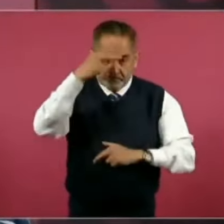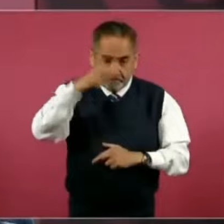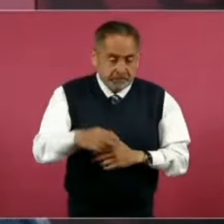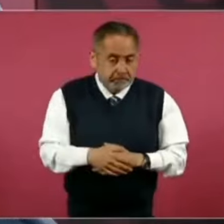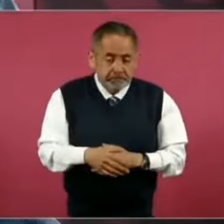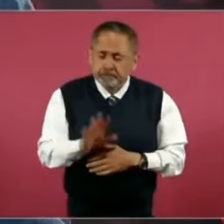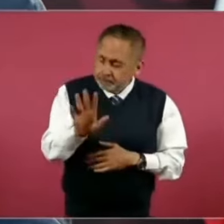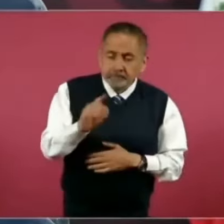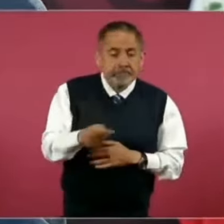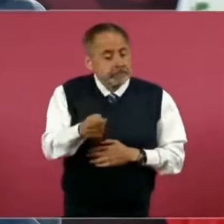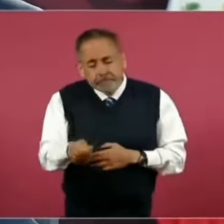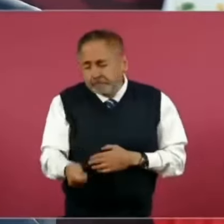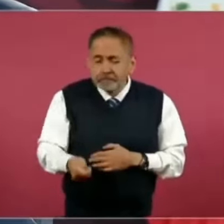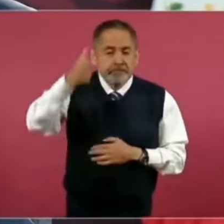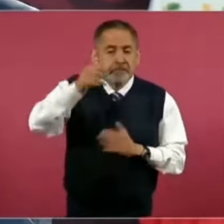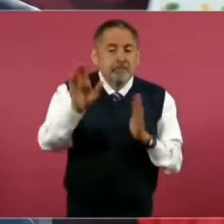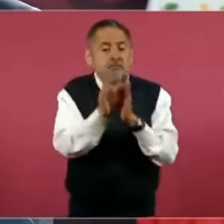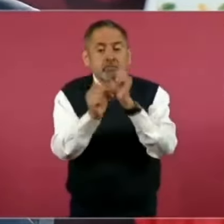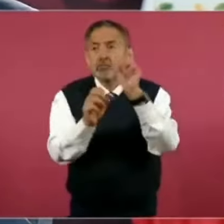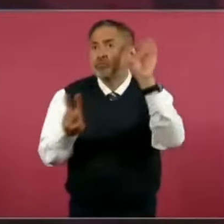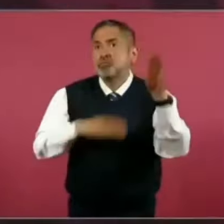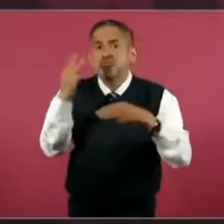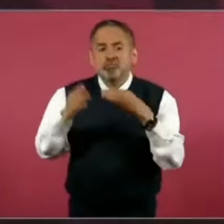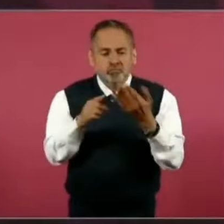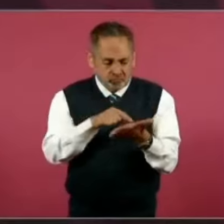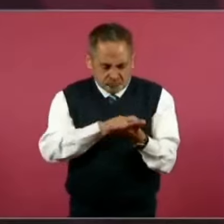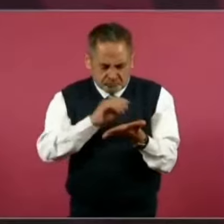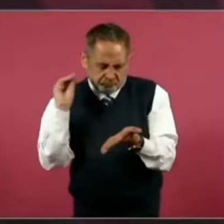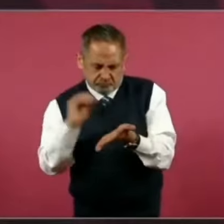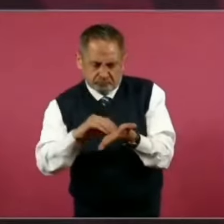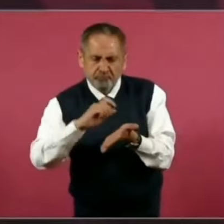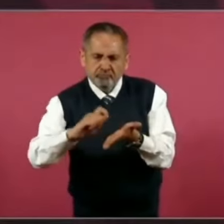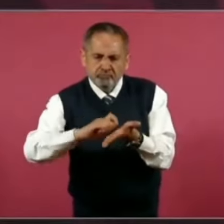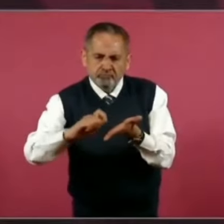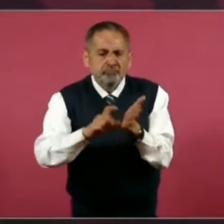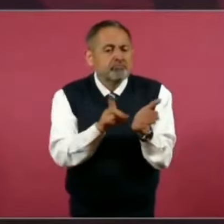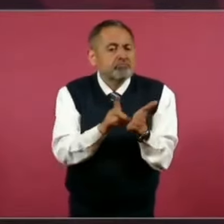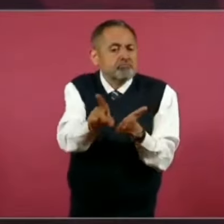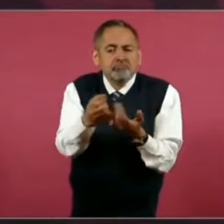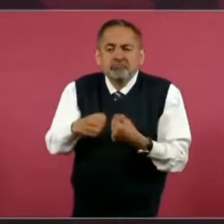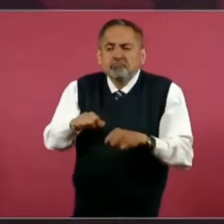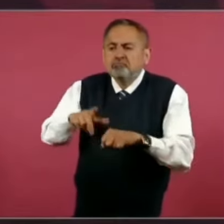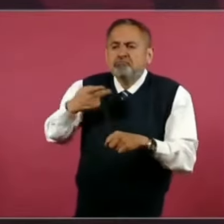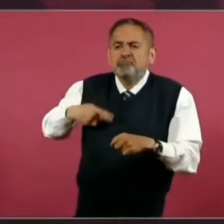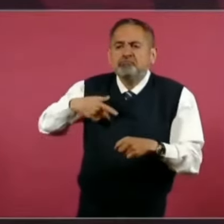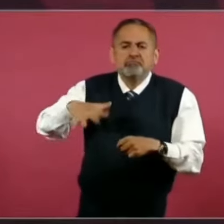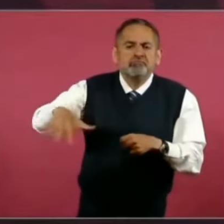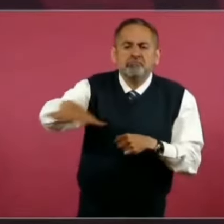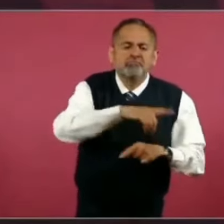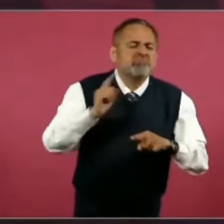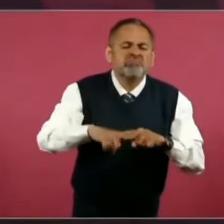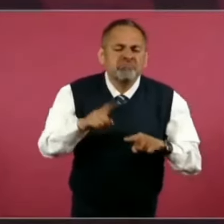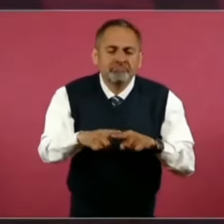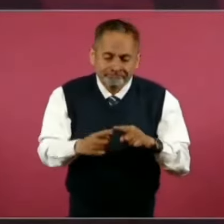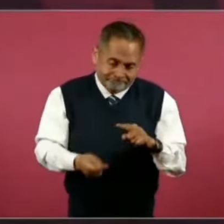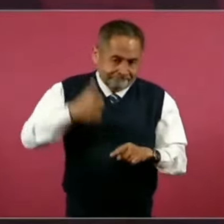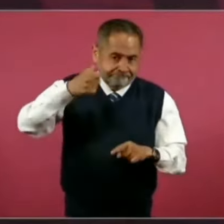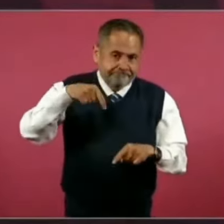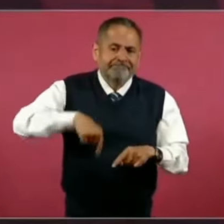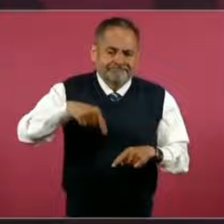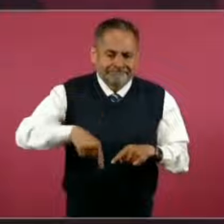garantiza los derechos sociales es la Constitución